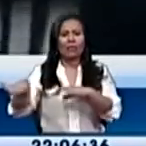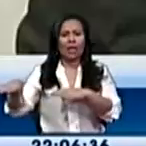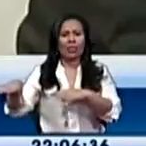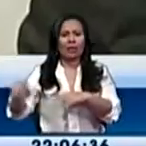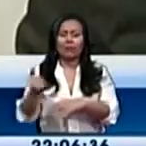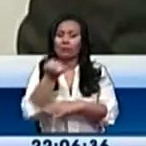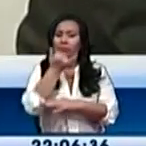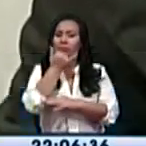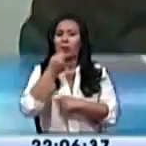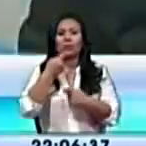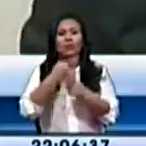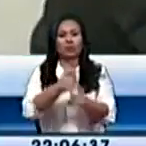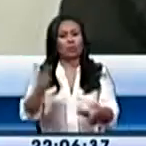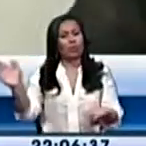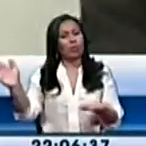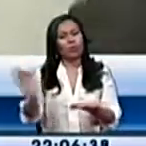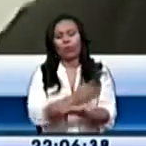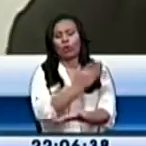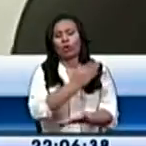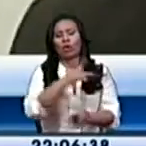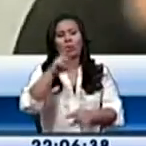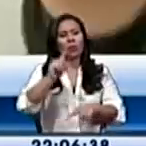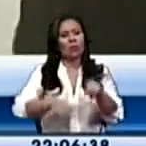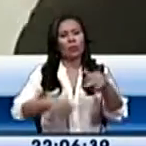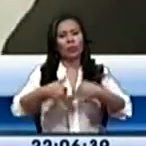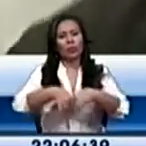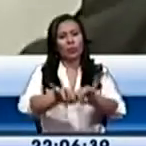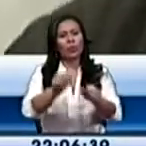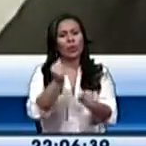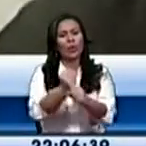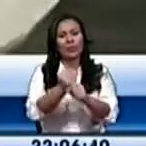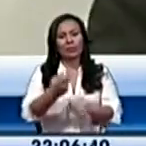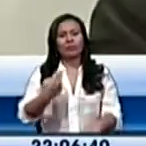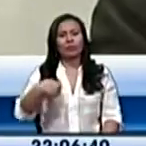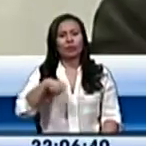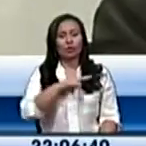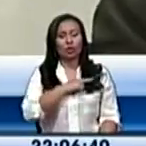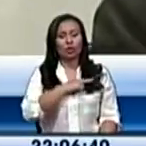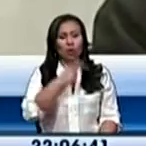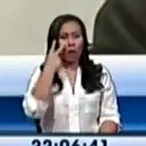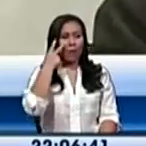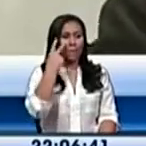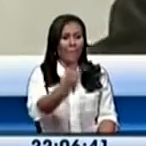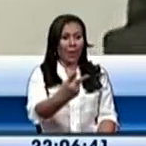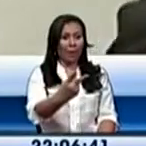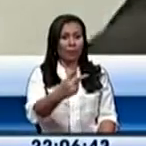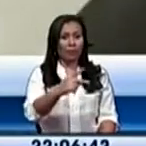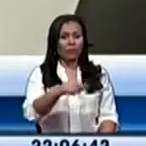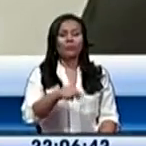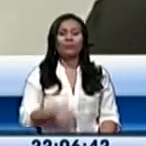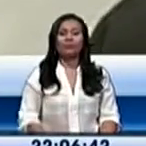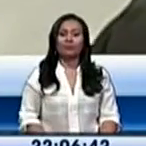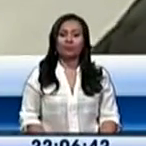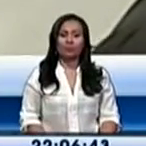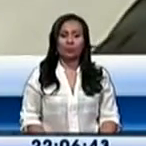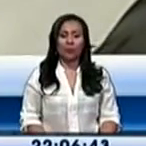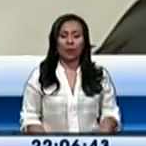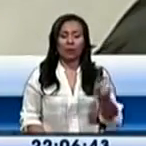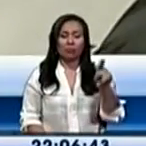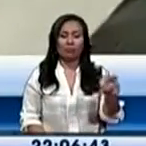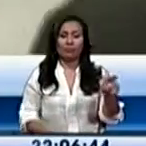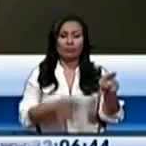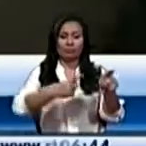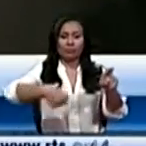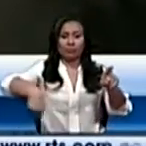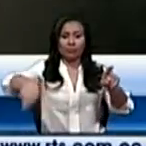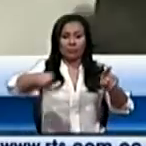sobre su ser antes vinculadas no hemos encontrado ningún tiempo los directos si entre la banda